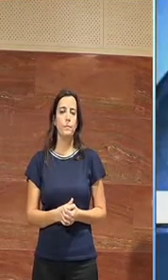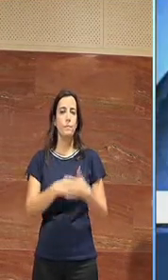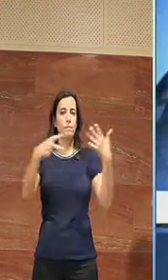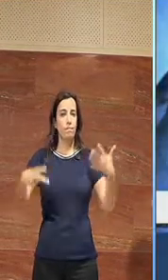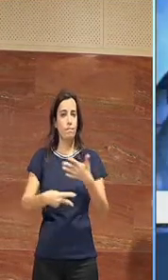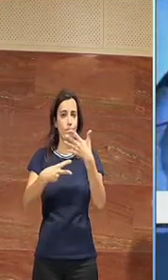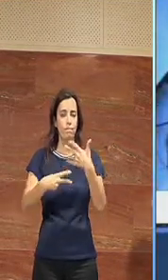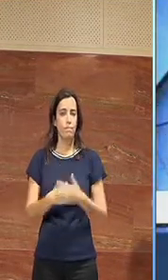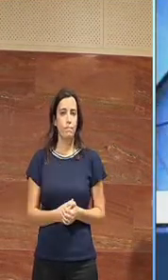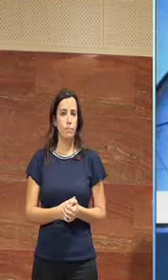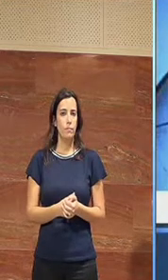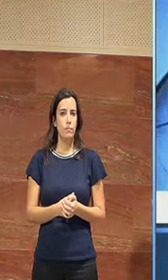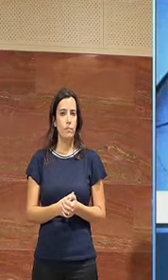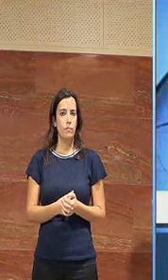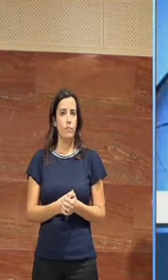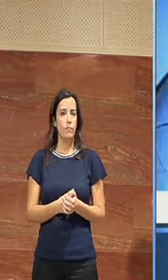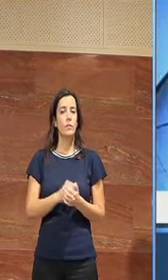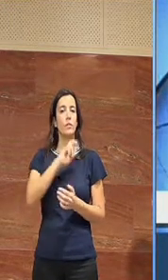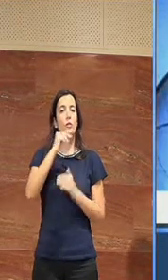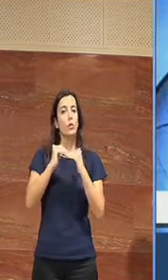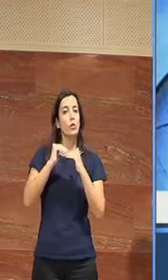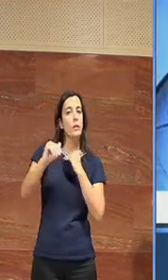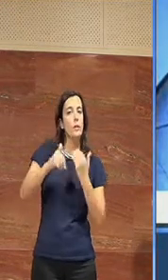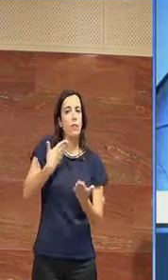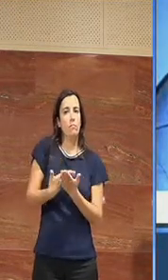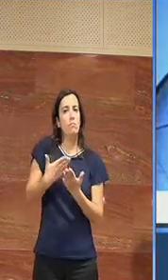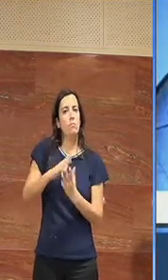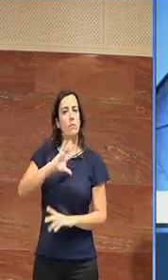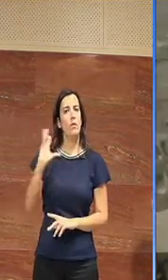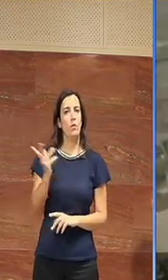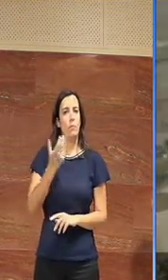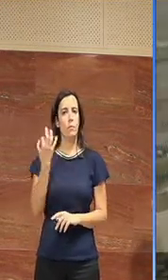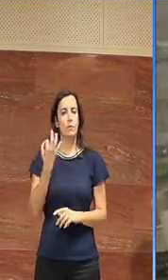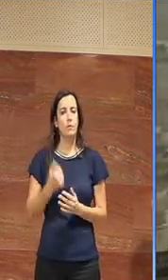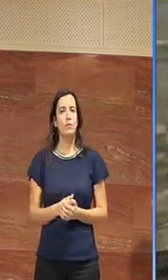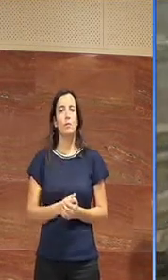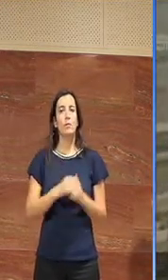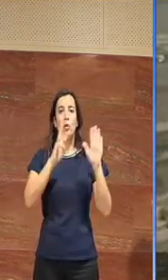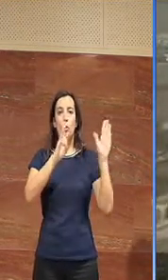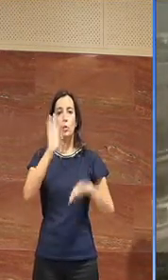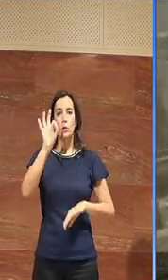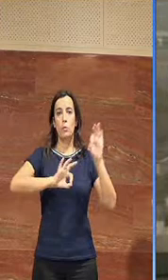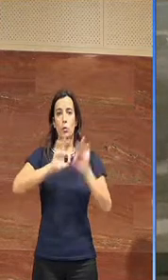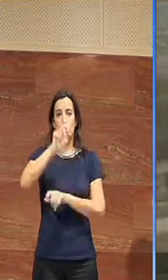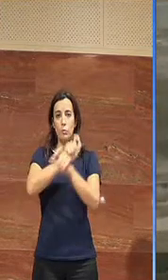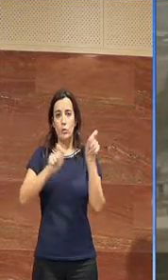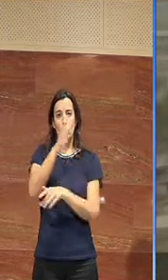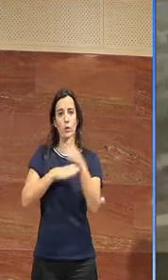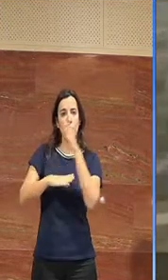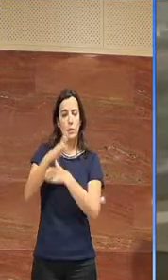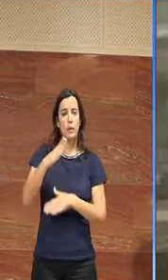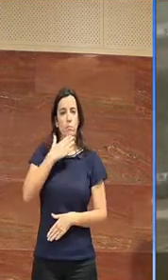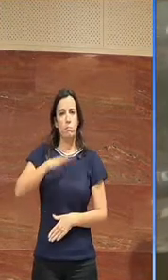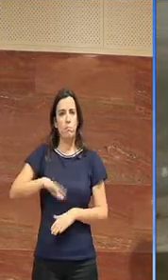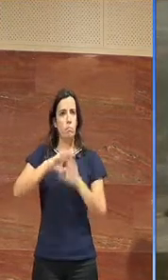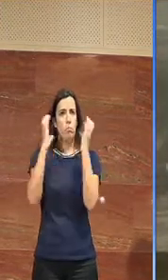Séptimo objetivo, garantizar la sostenibilidad del medio ambiente. Se estima que el 80% de las personas con discapacidad de